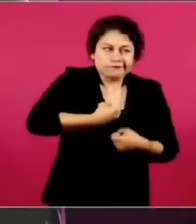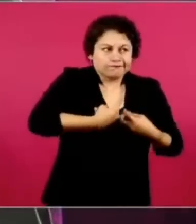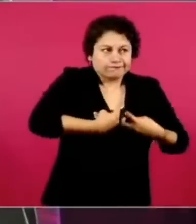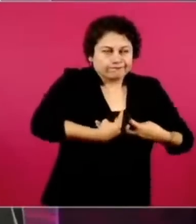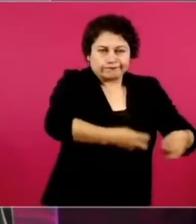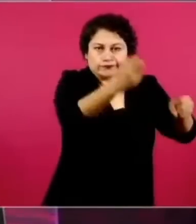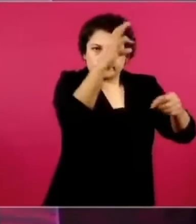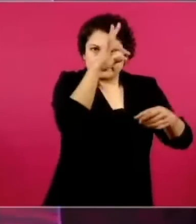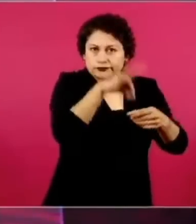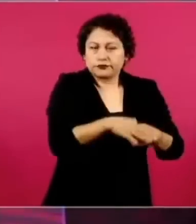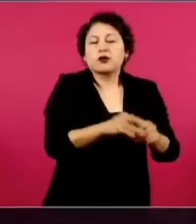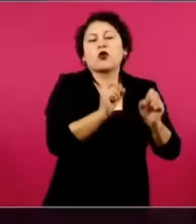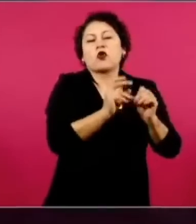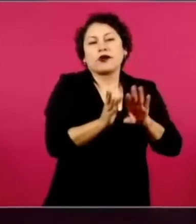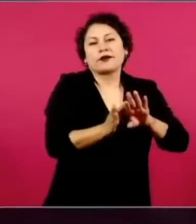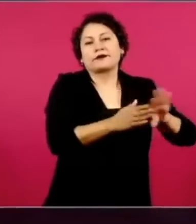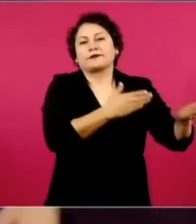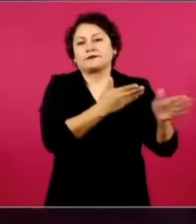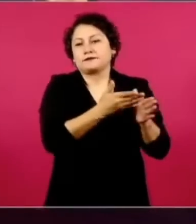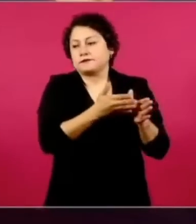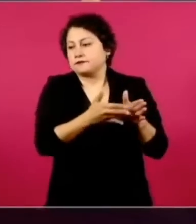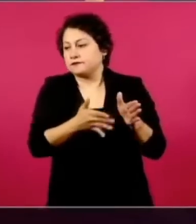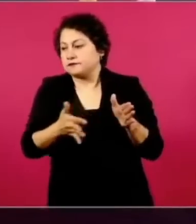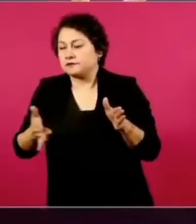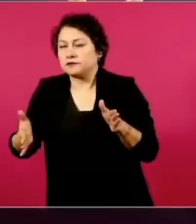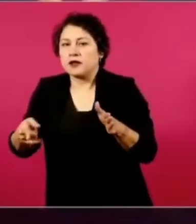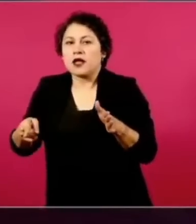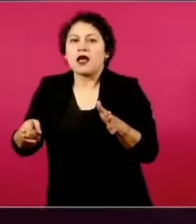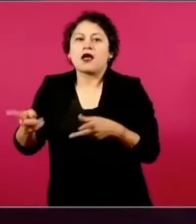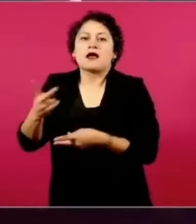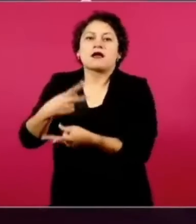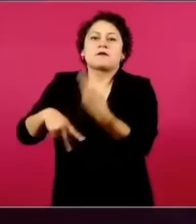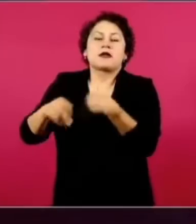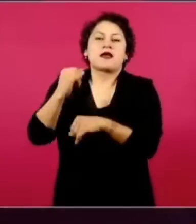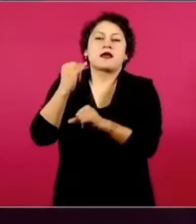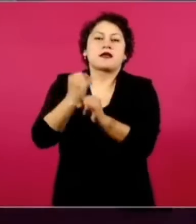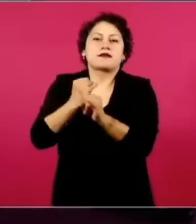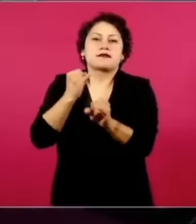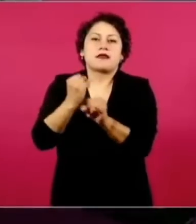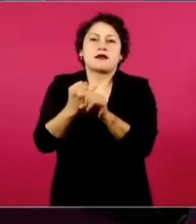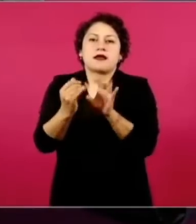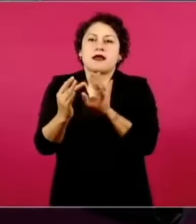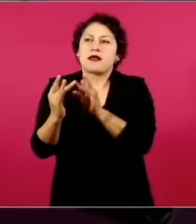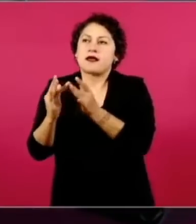benditas redes sociales. ¿Por qué? Porque ya se puede